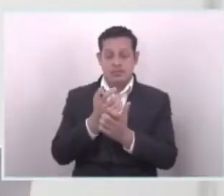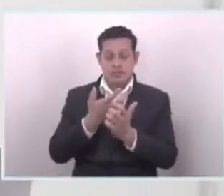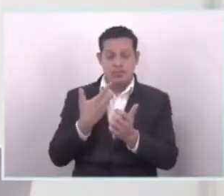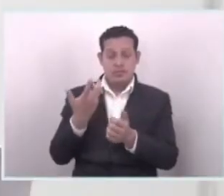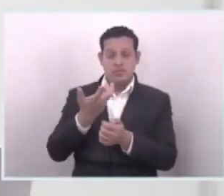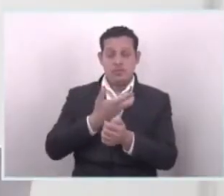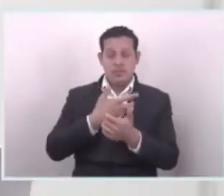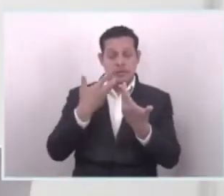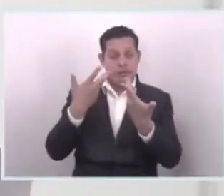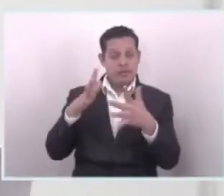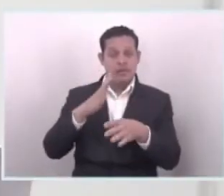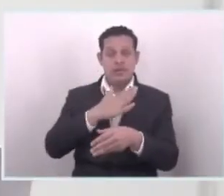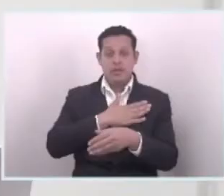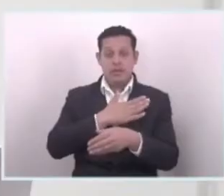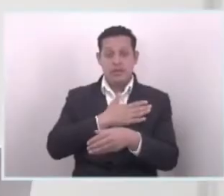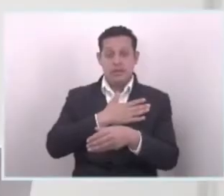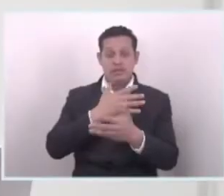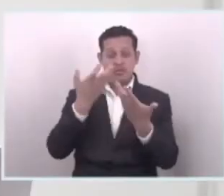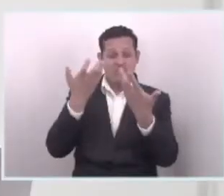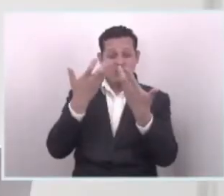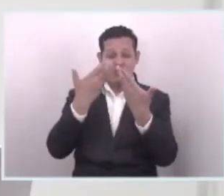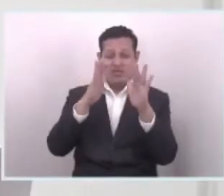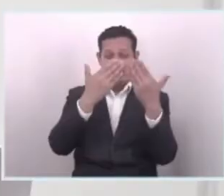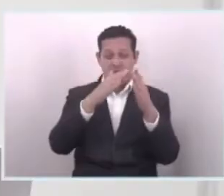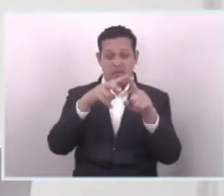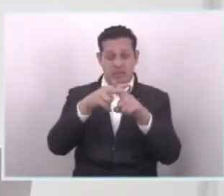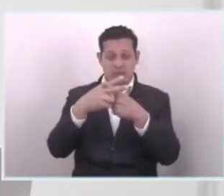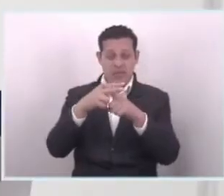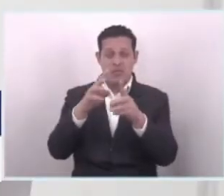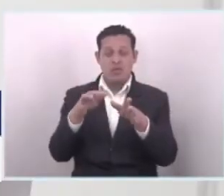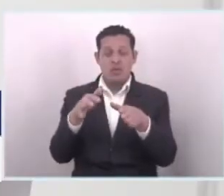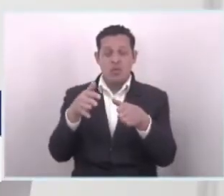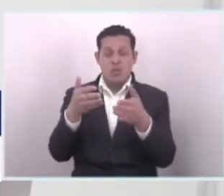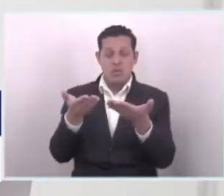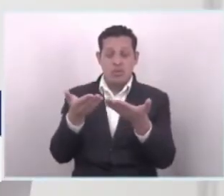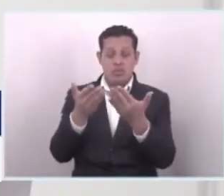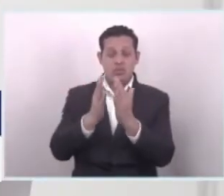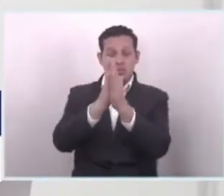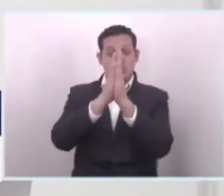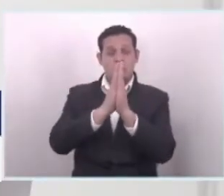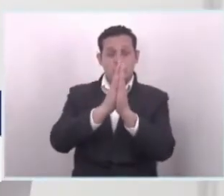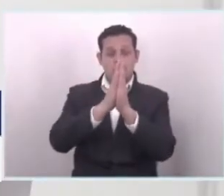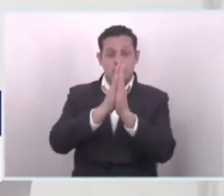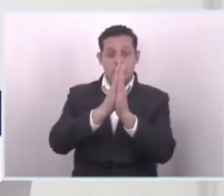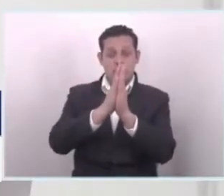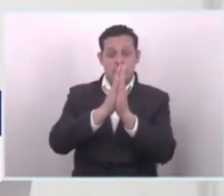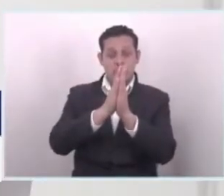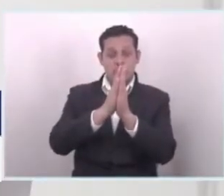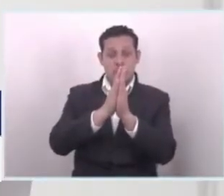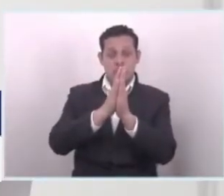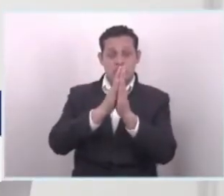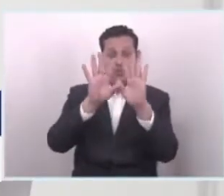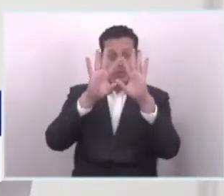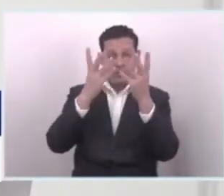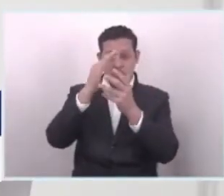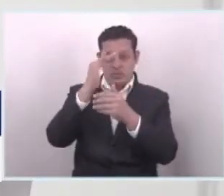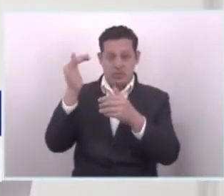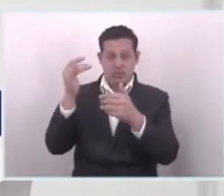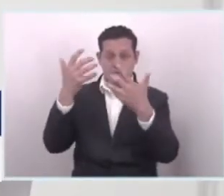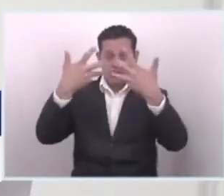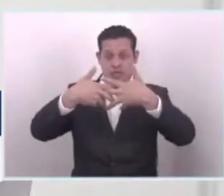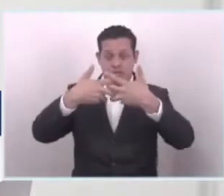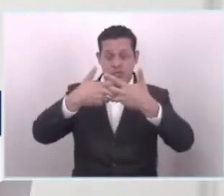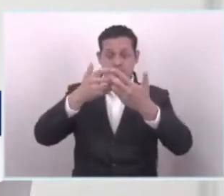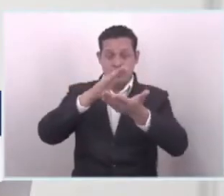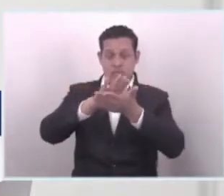nosotros ya tenemos un montón de mecanismos de cómo solicitar de empresas extranjeras y vamos a